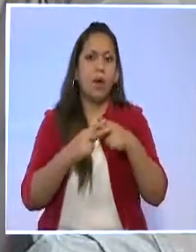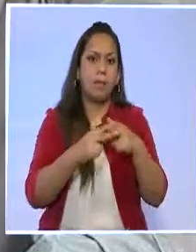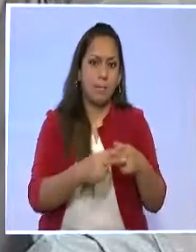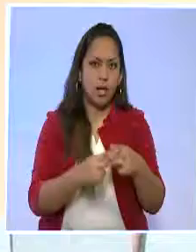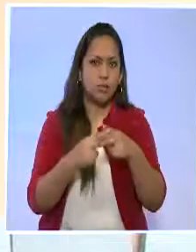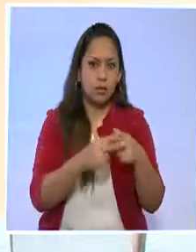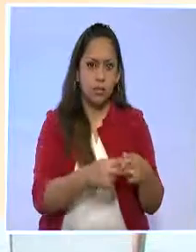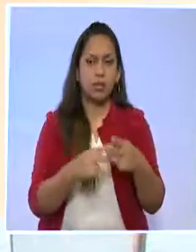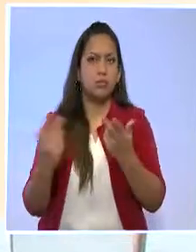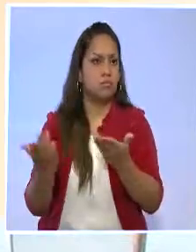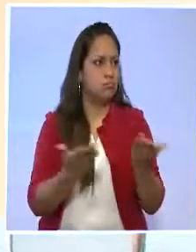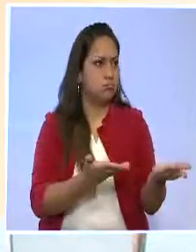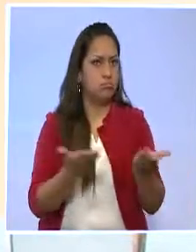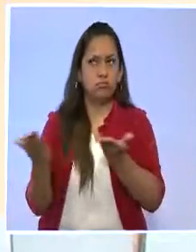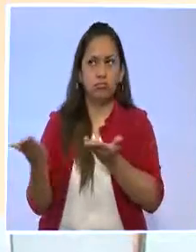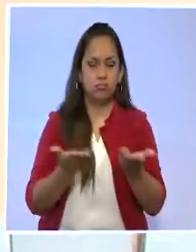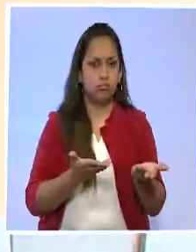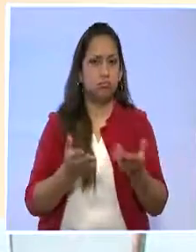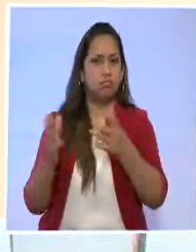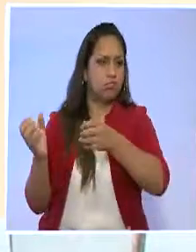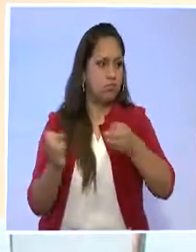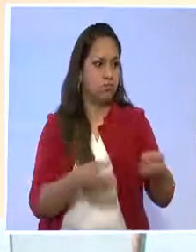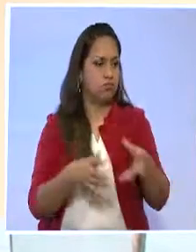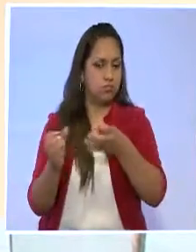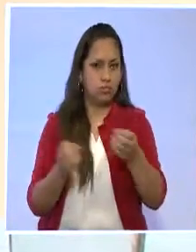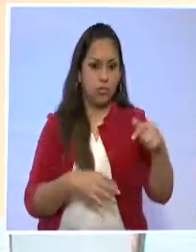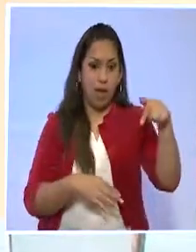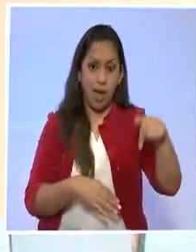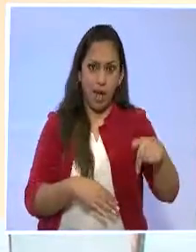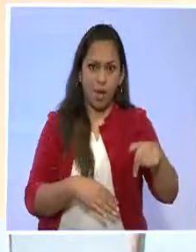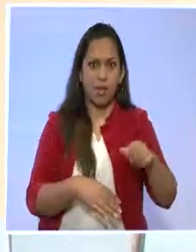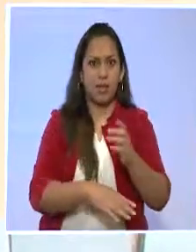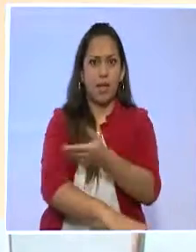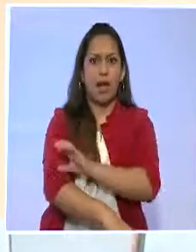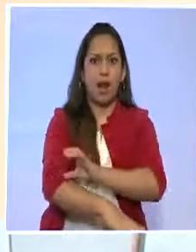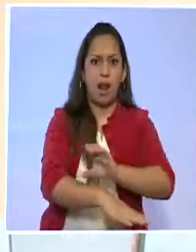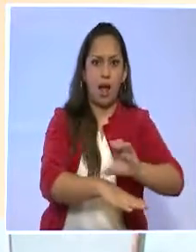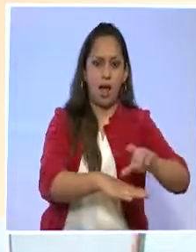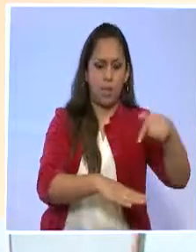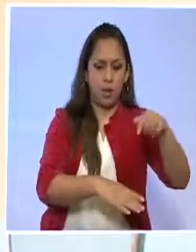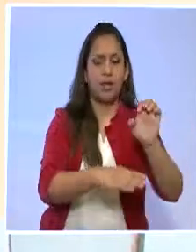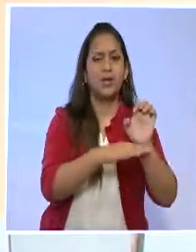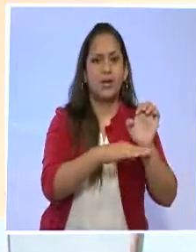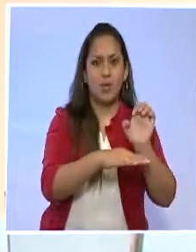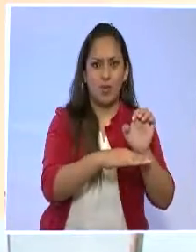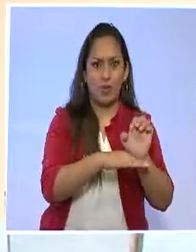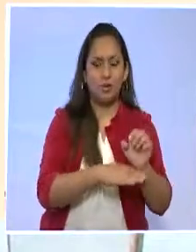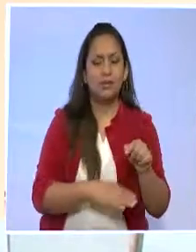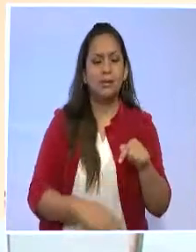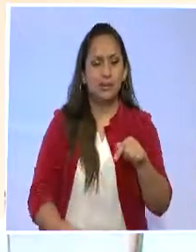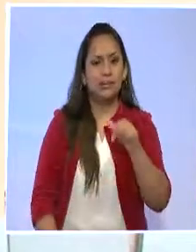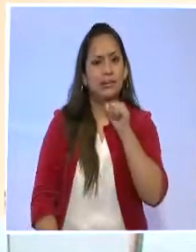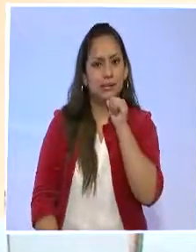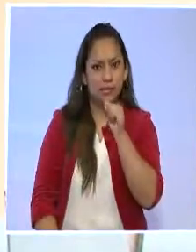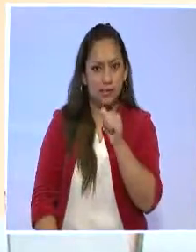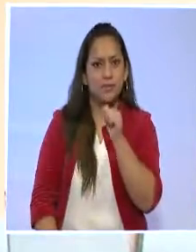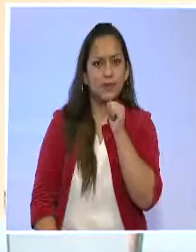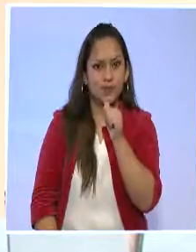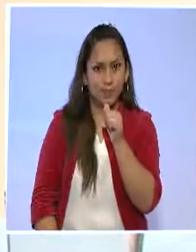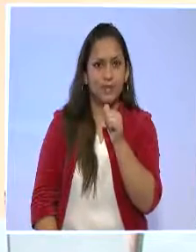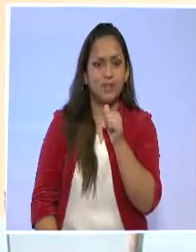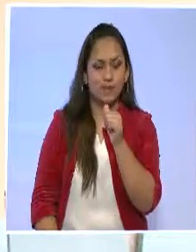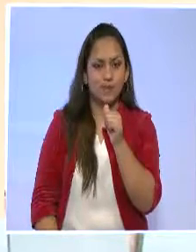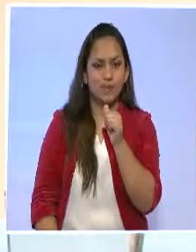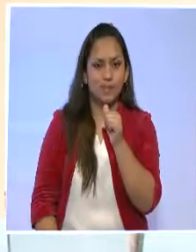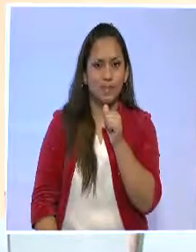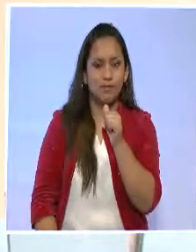campesinos para poder ir en el proceso de mecanización del campo en el ecuador que es uno de las aristas que todavía tenemos hay una pata cogí